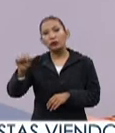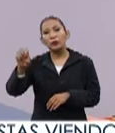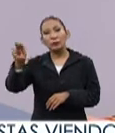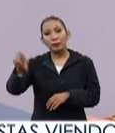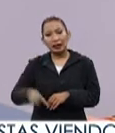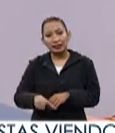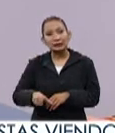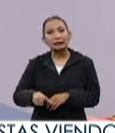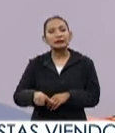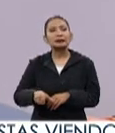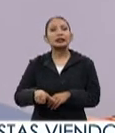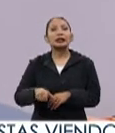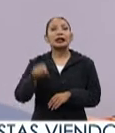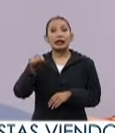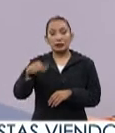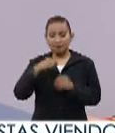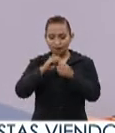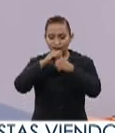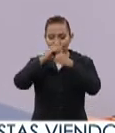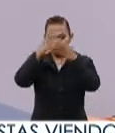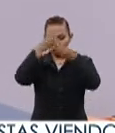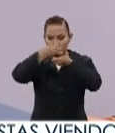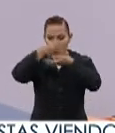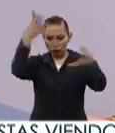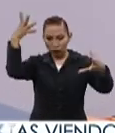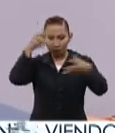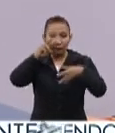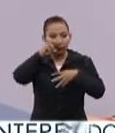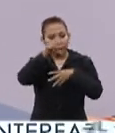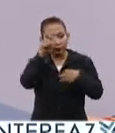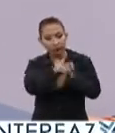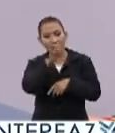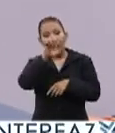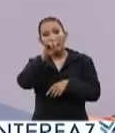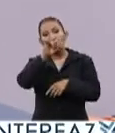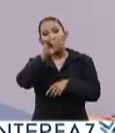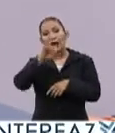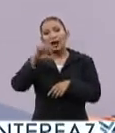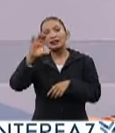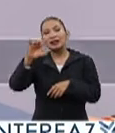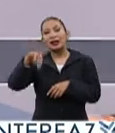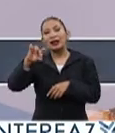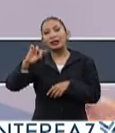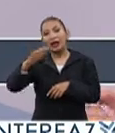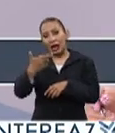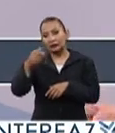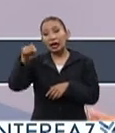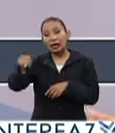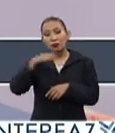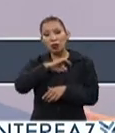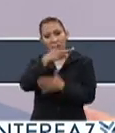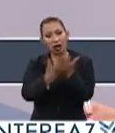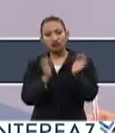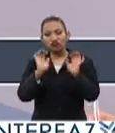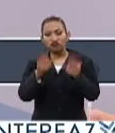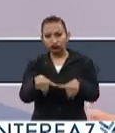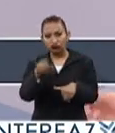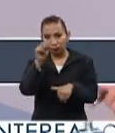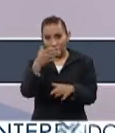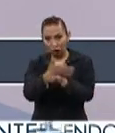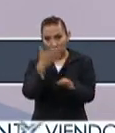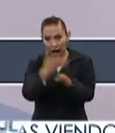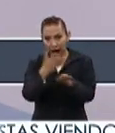www.cndh.org.mx, y entrar a el portal Educa CNDH, donde se pueden registrar en